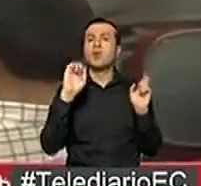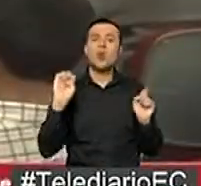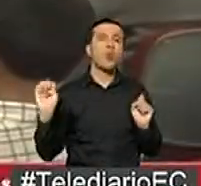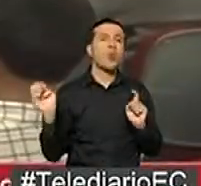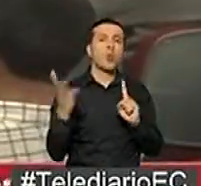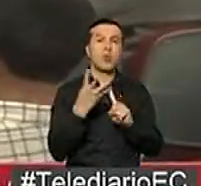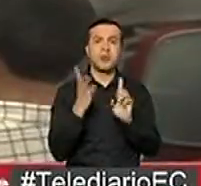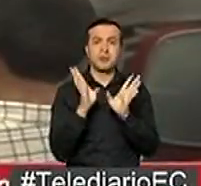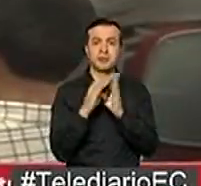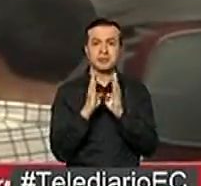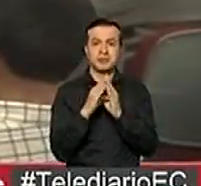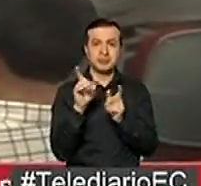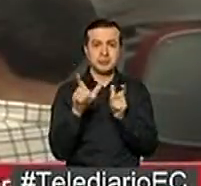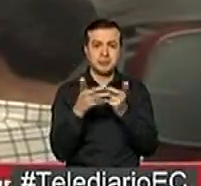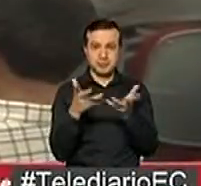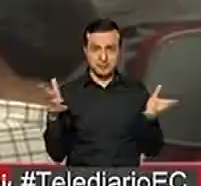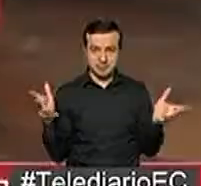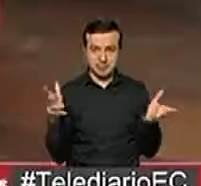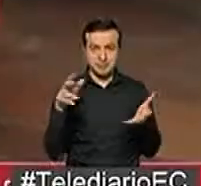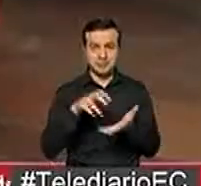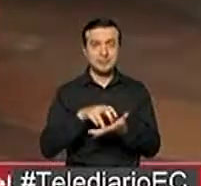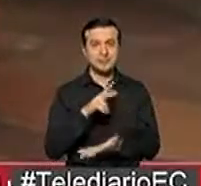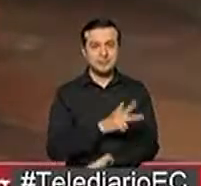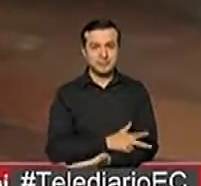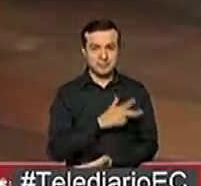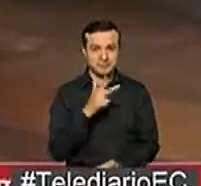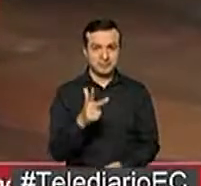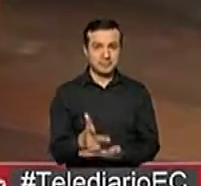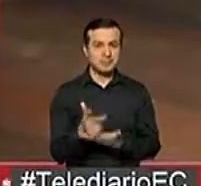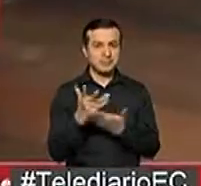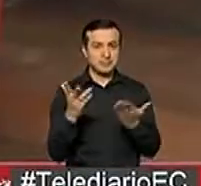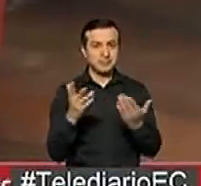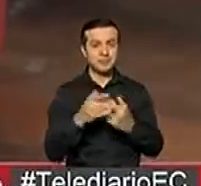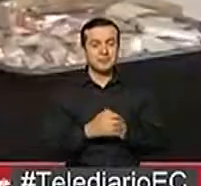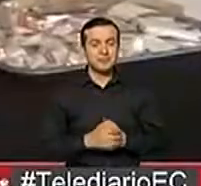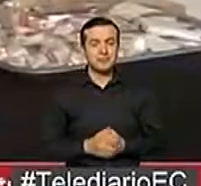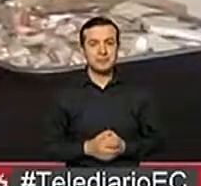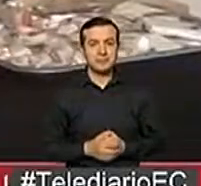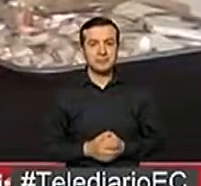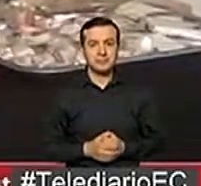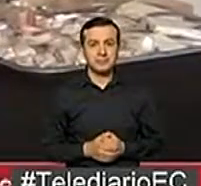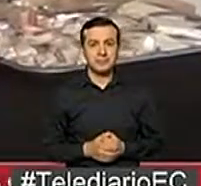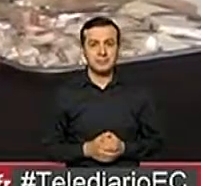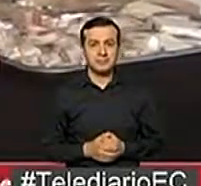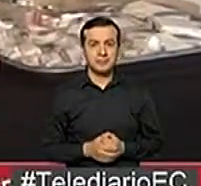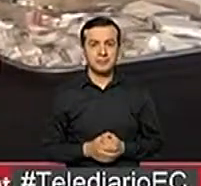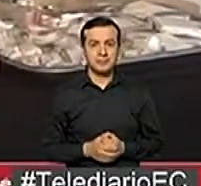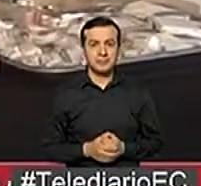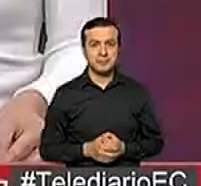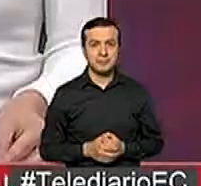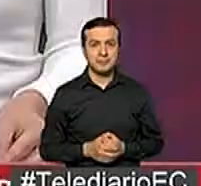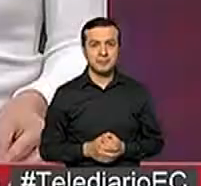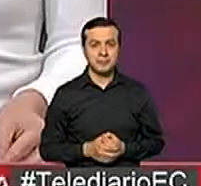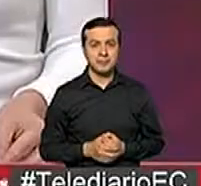Congreso Nacional de Apicultores en la provincia de Chimborazo. Gonzalo Parra, Medios